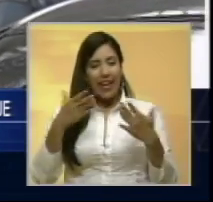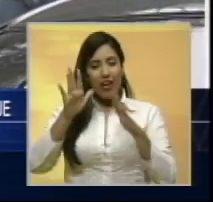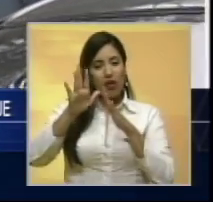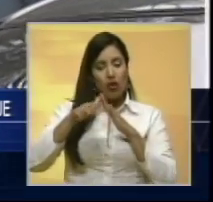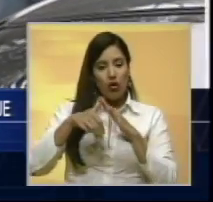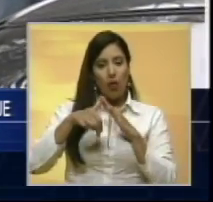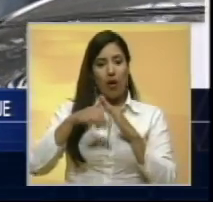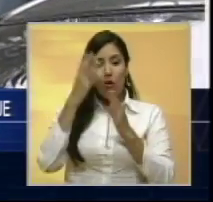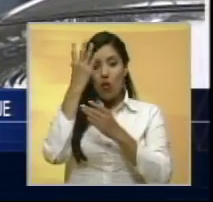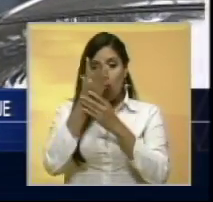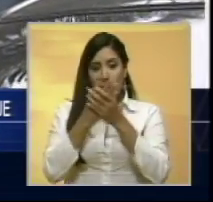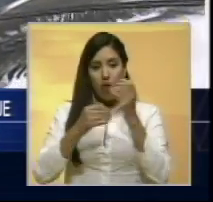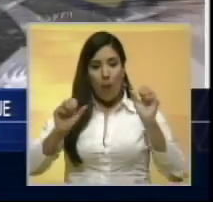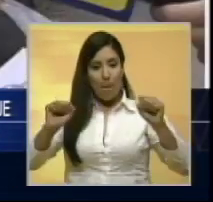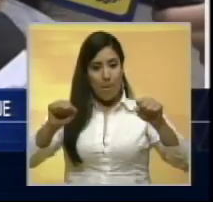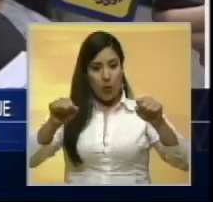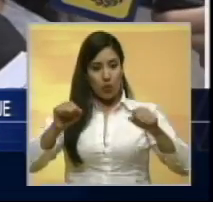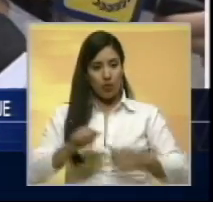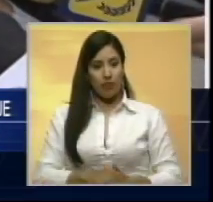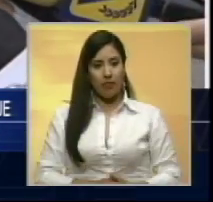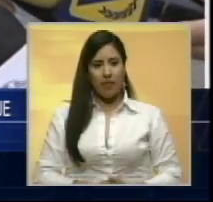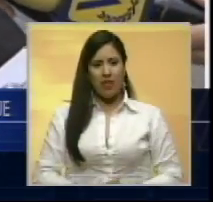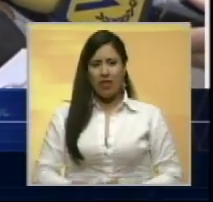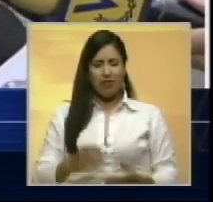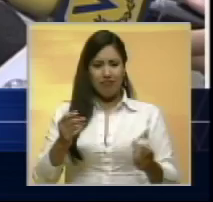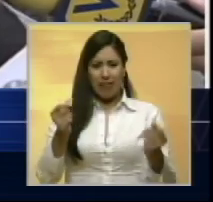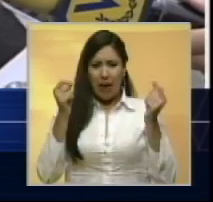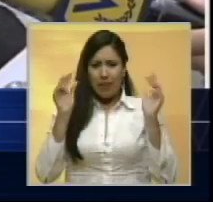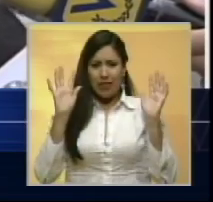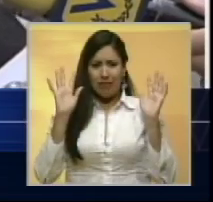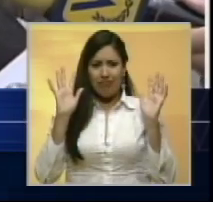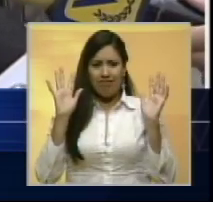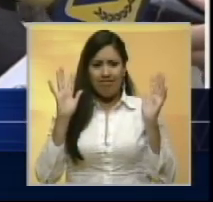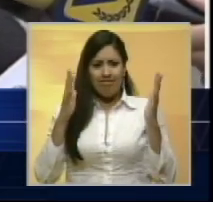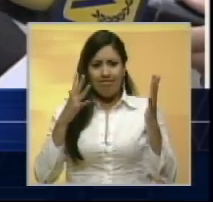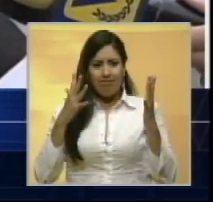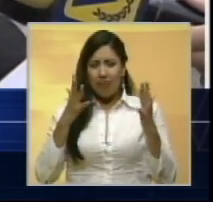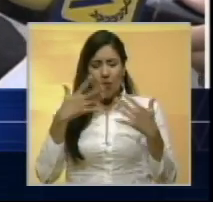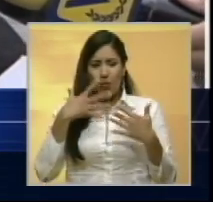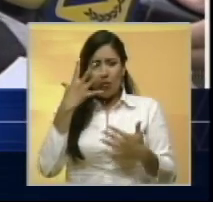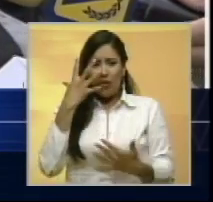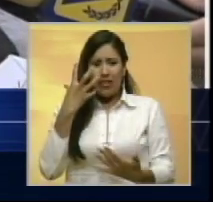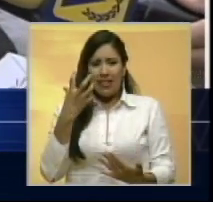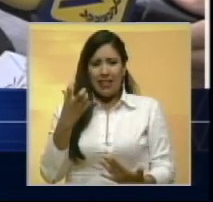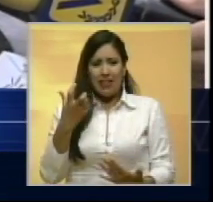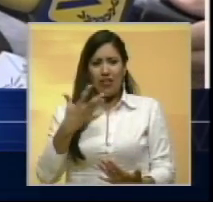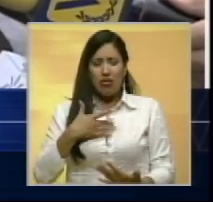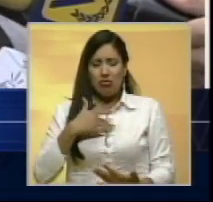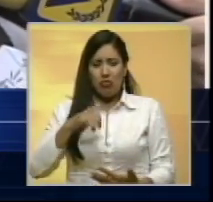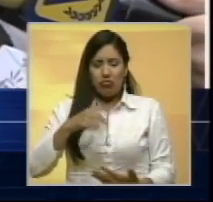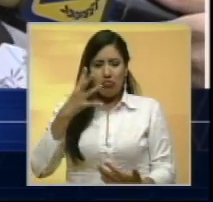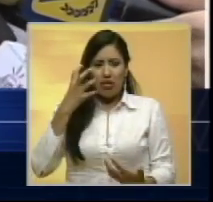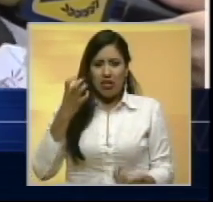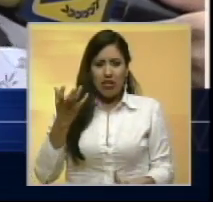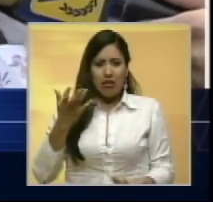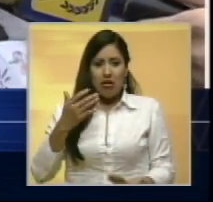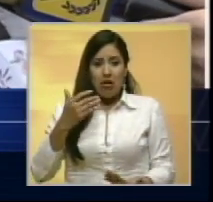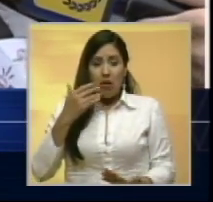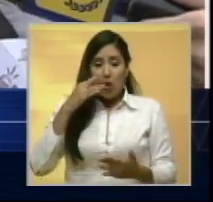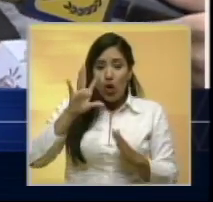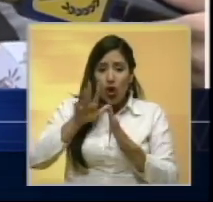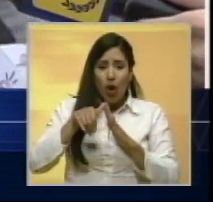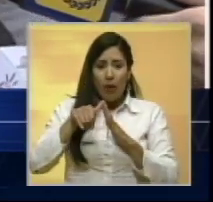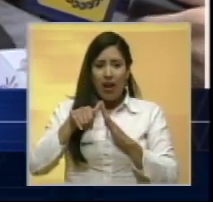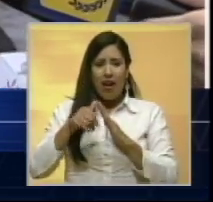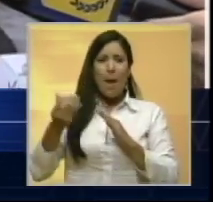robarlos y escaparon en moto. No fue tan rápido que... No entiendo, yo hasta el sol de yo no entiendo, porque si ya nos robaron,